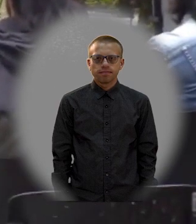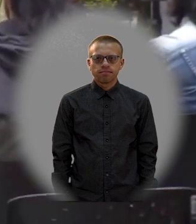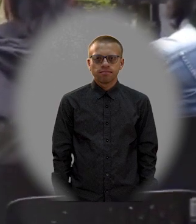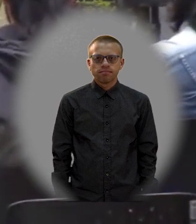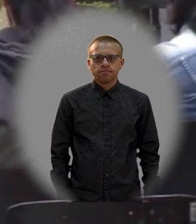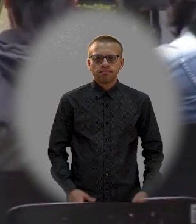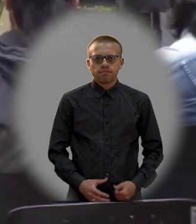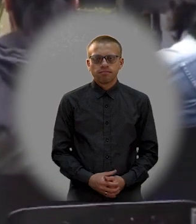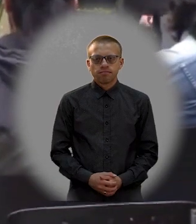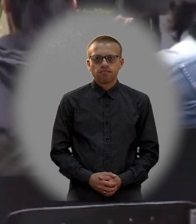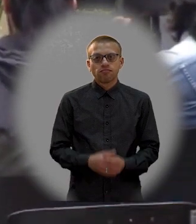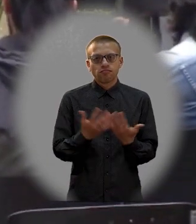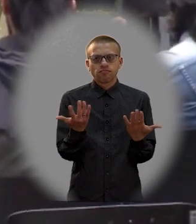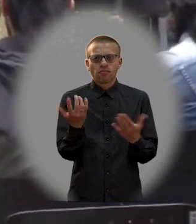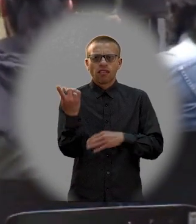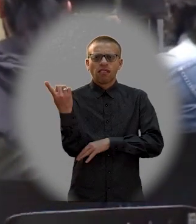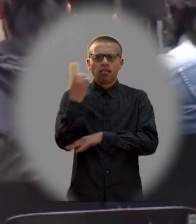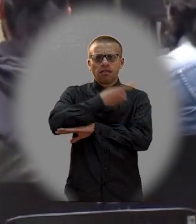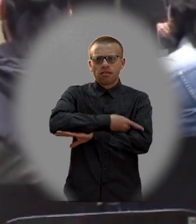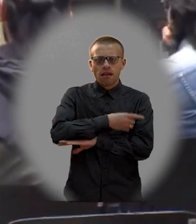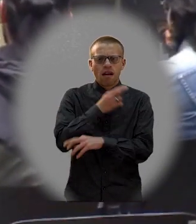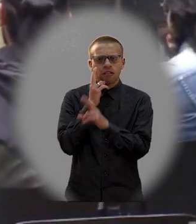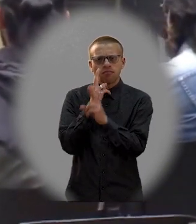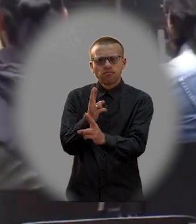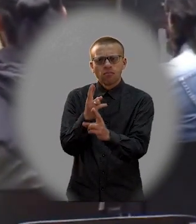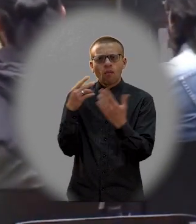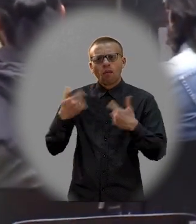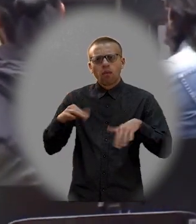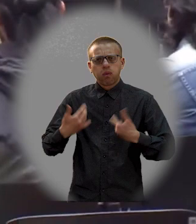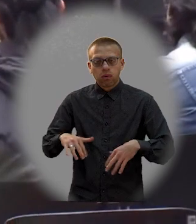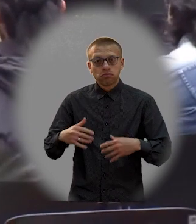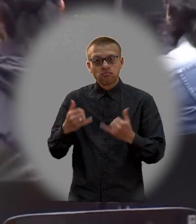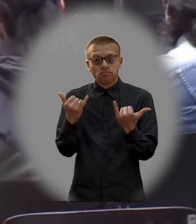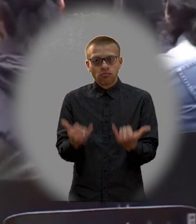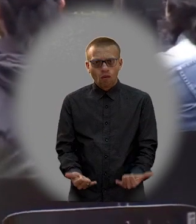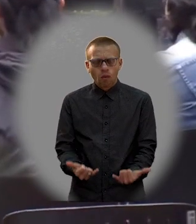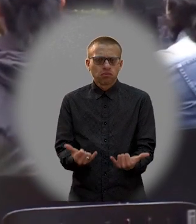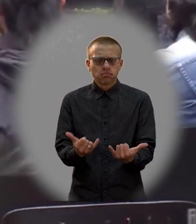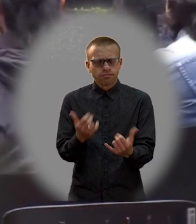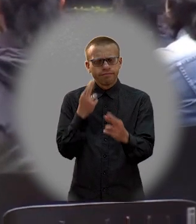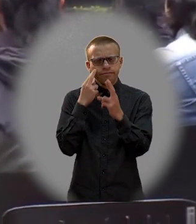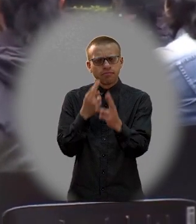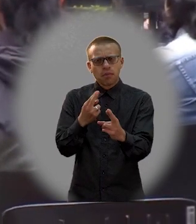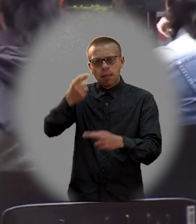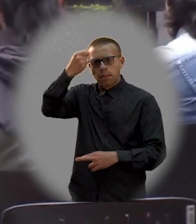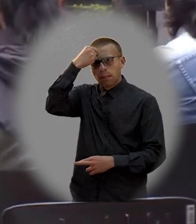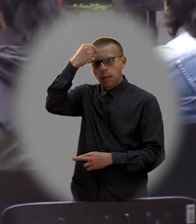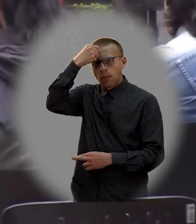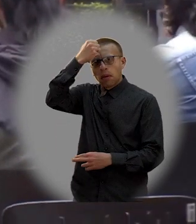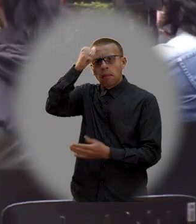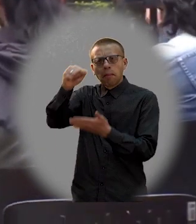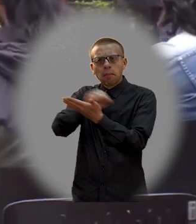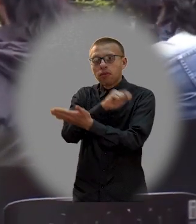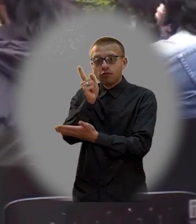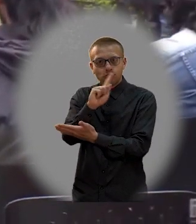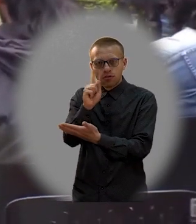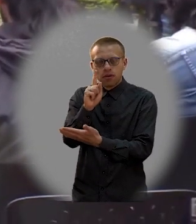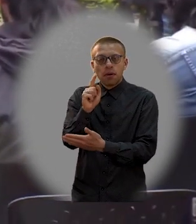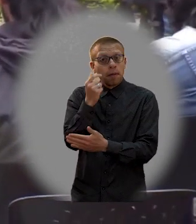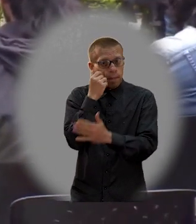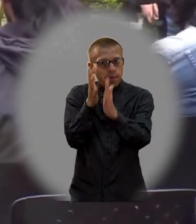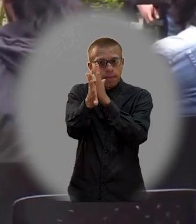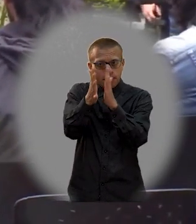Este es un día de conmemoración, un día en el que se hace necesario reivindicar la memoria. Recordemos que el 25 de